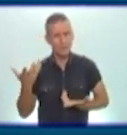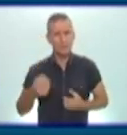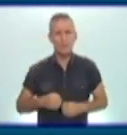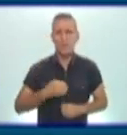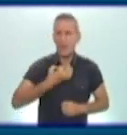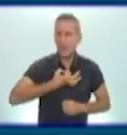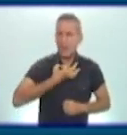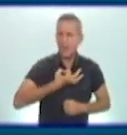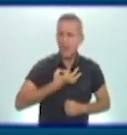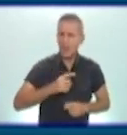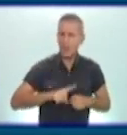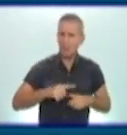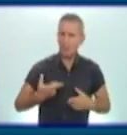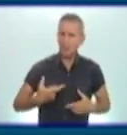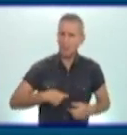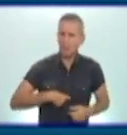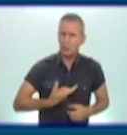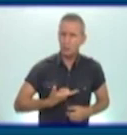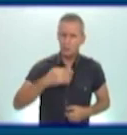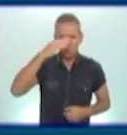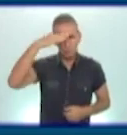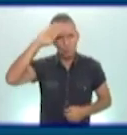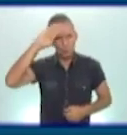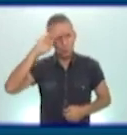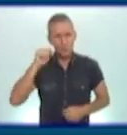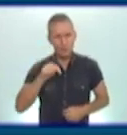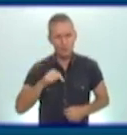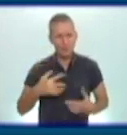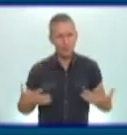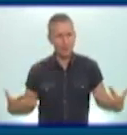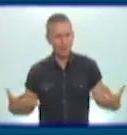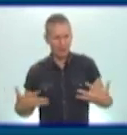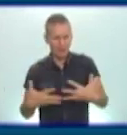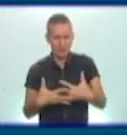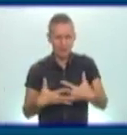qué la cultura cubana es producto de una mezcla.